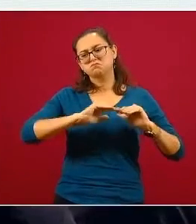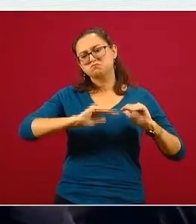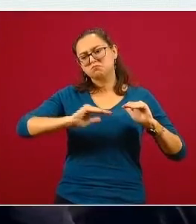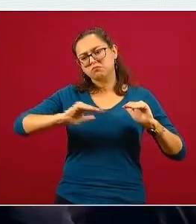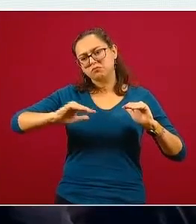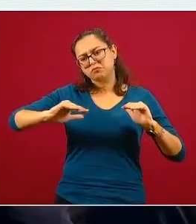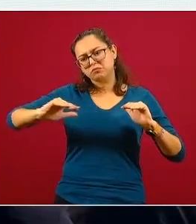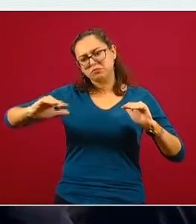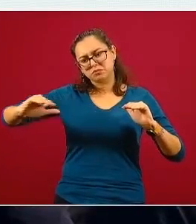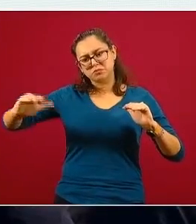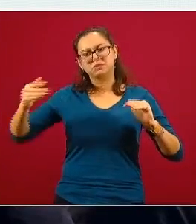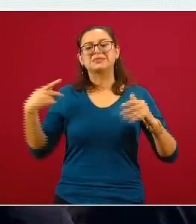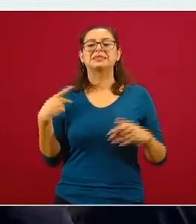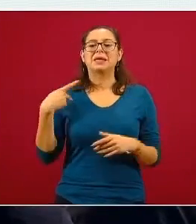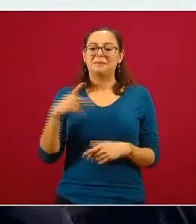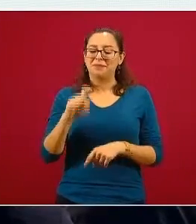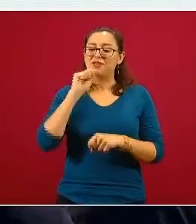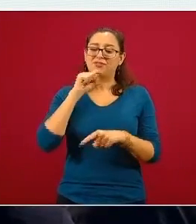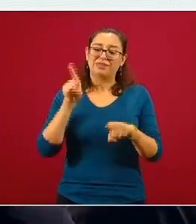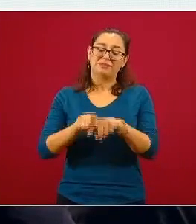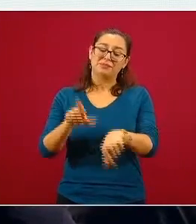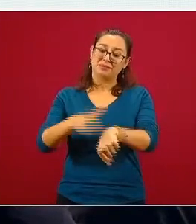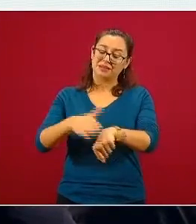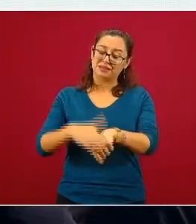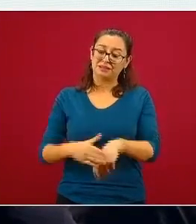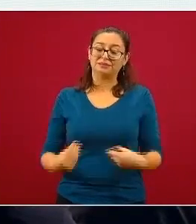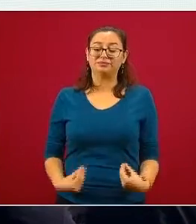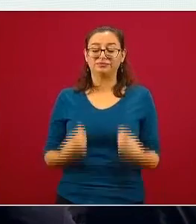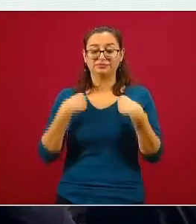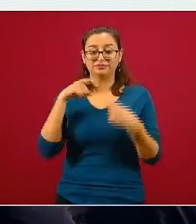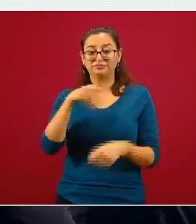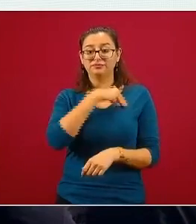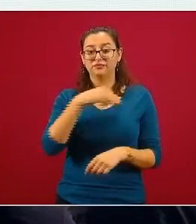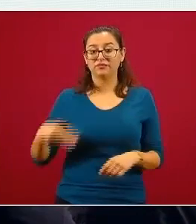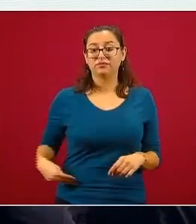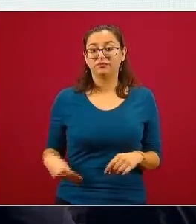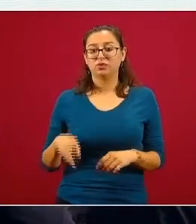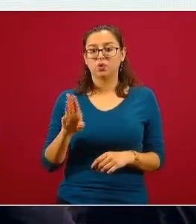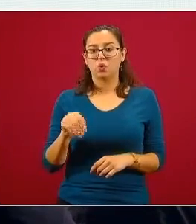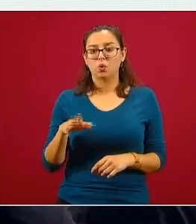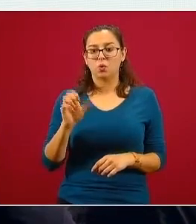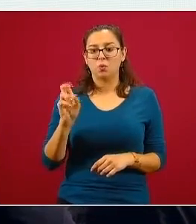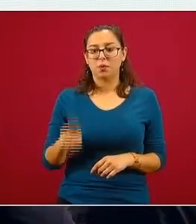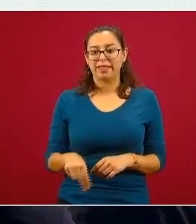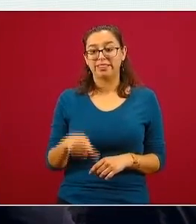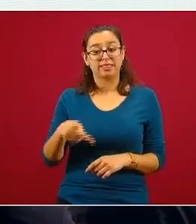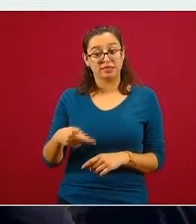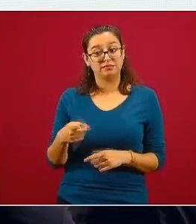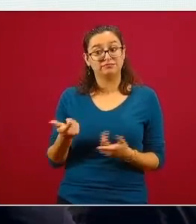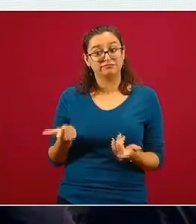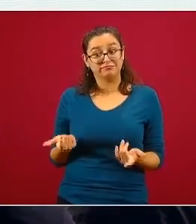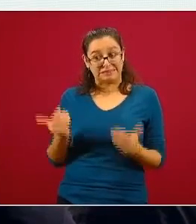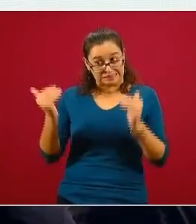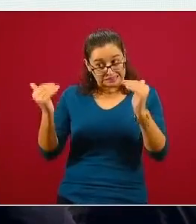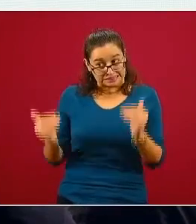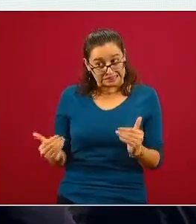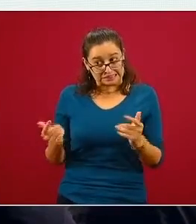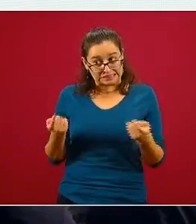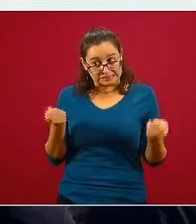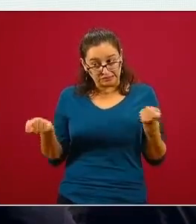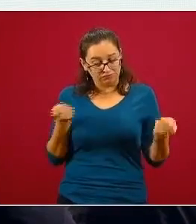horizontal, pero también le diríamos a los residentes del municipio de Umán que su curva todavía no muestra signos